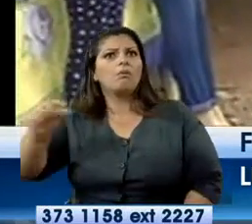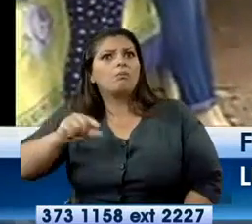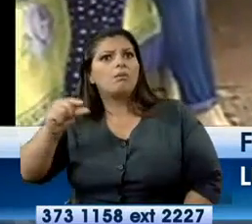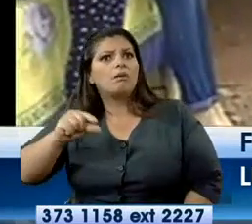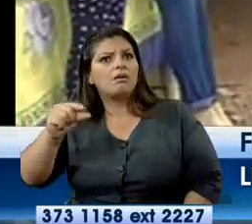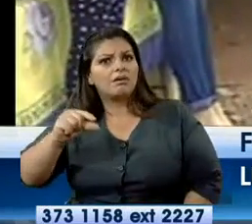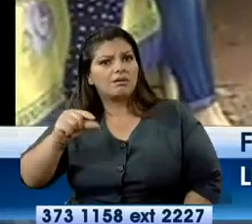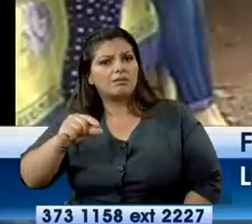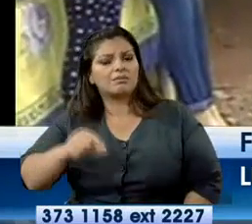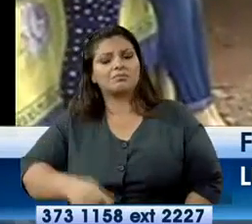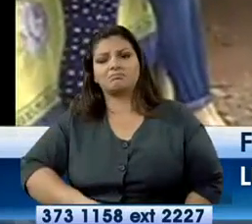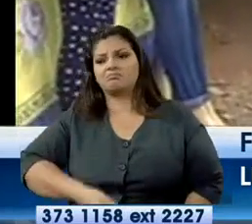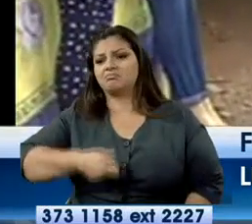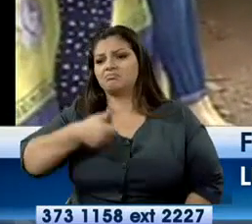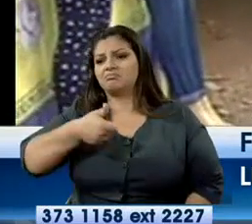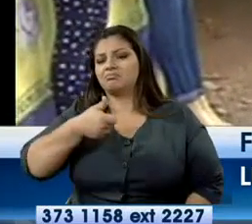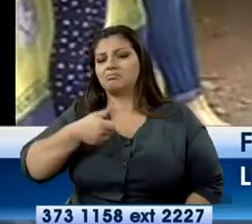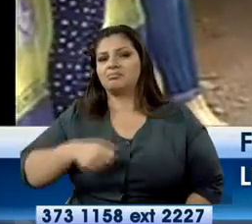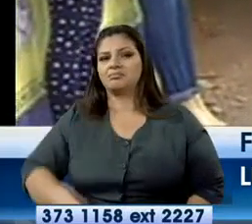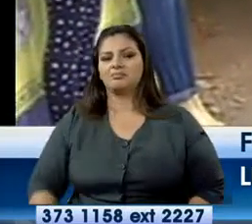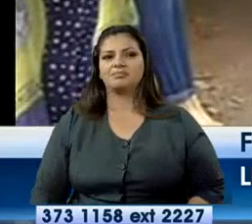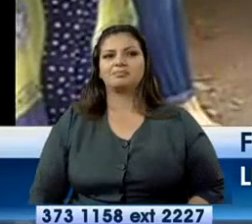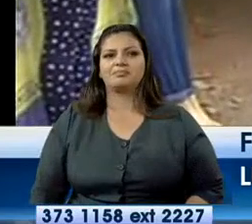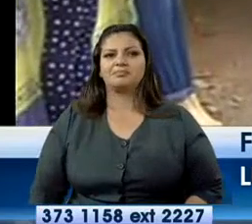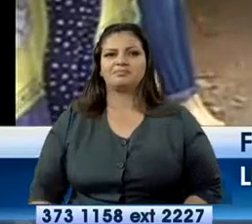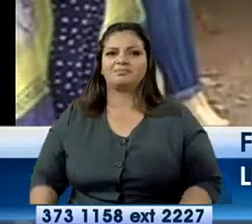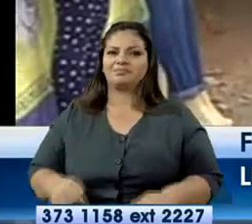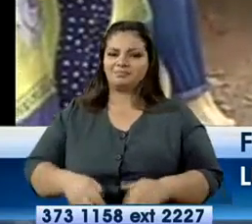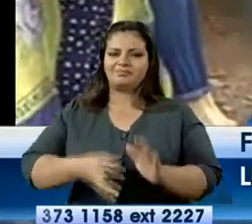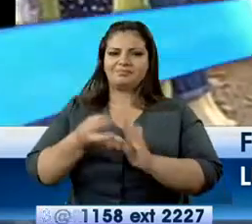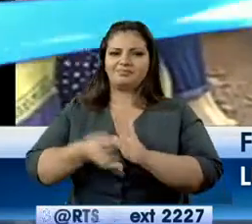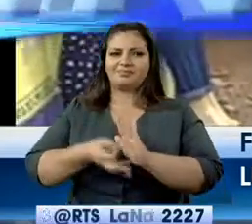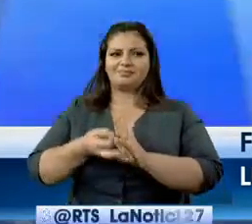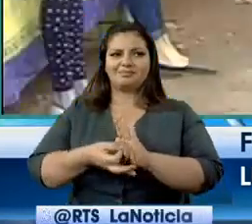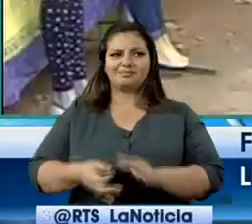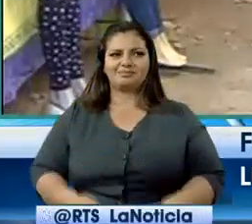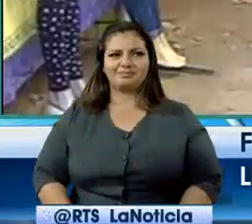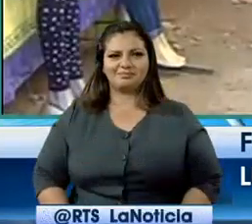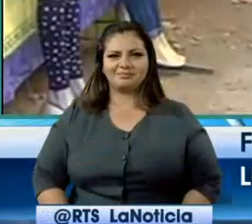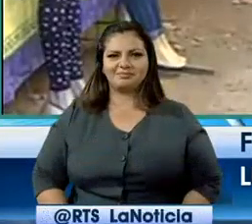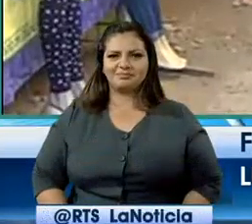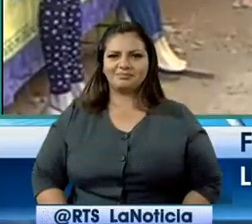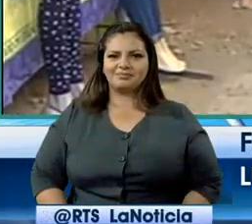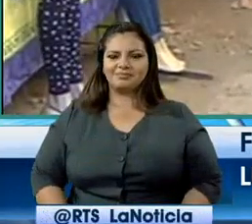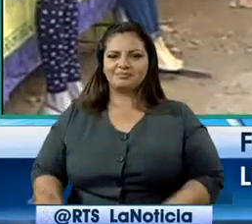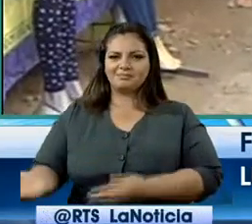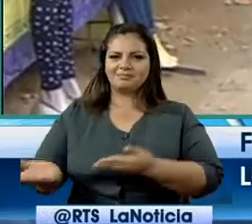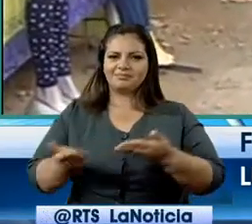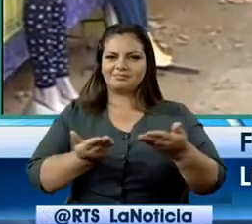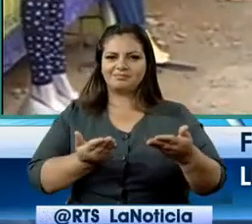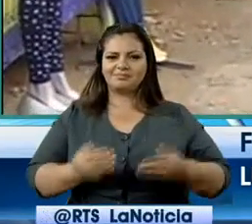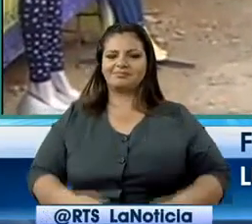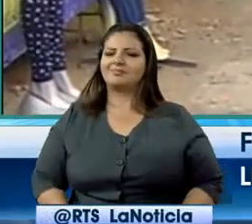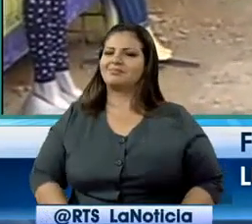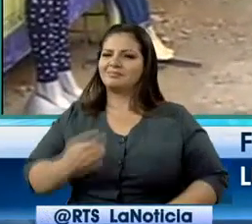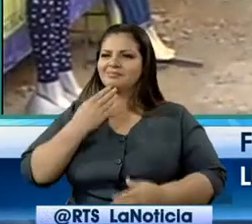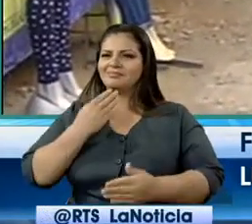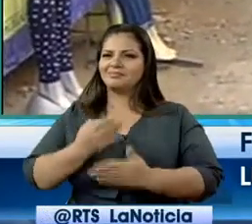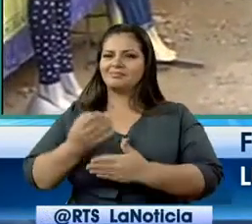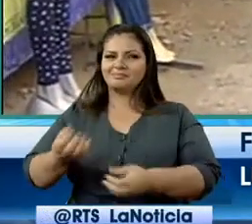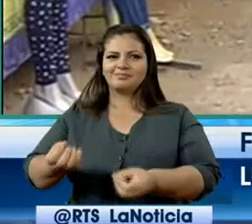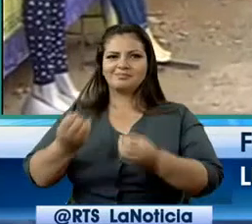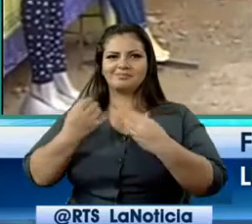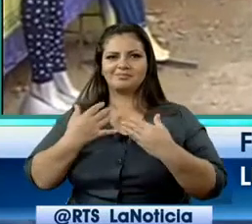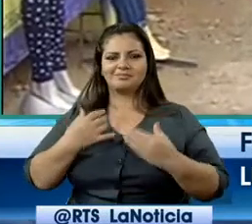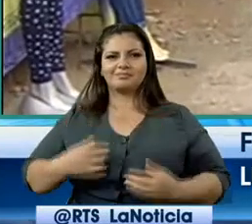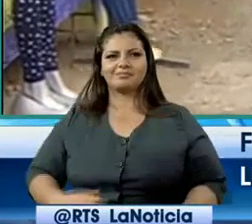mayores alicientes que se puede tener aquí en el Cantón Durán. Con esto retornamos a estudios. Hugo, Roselena. Gracias, Enrique. Ahí está